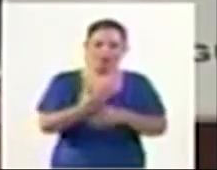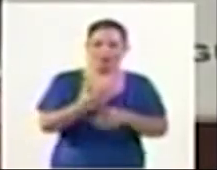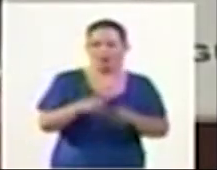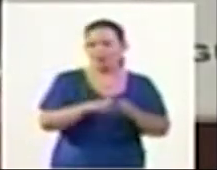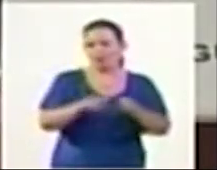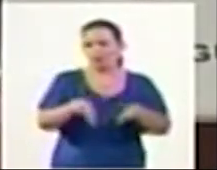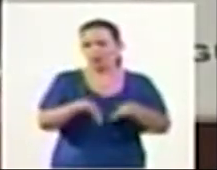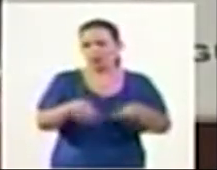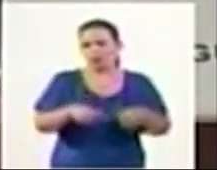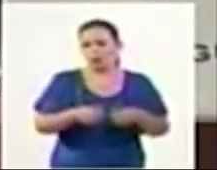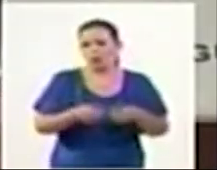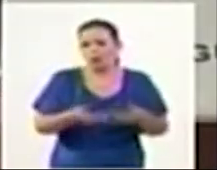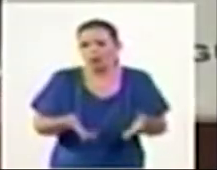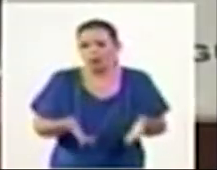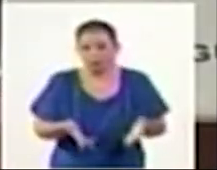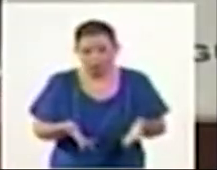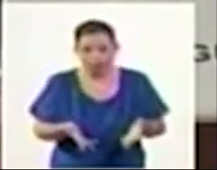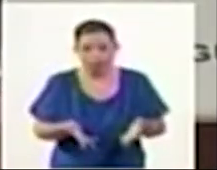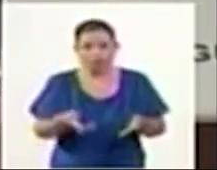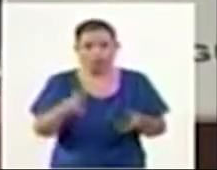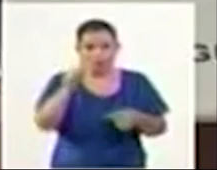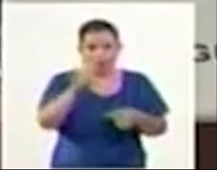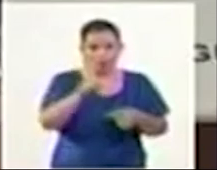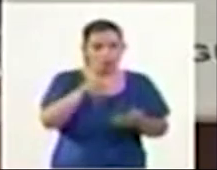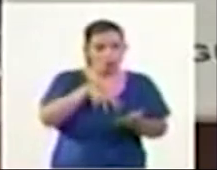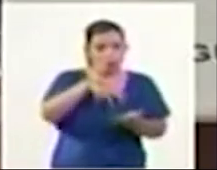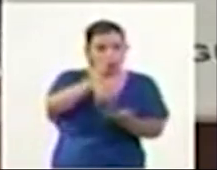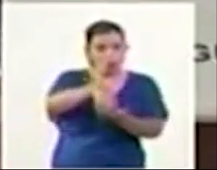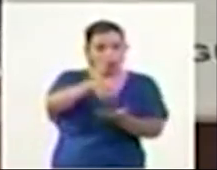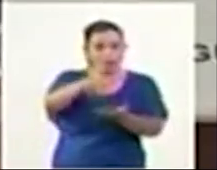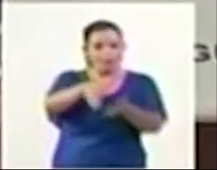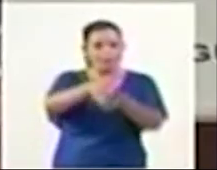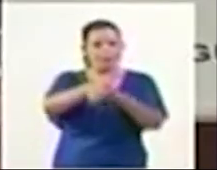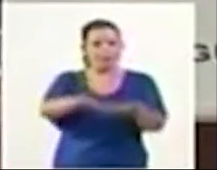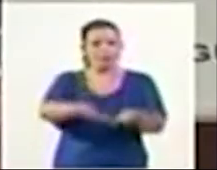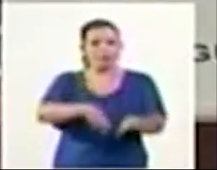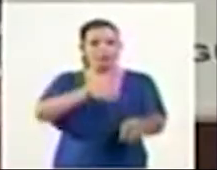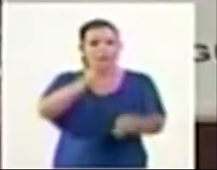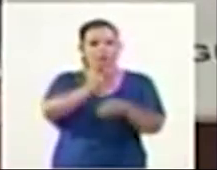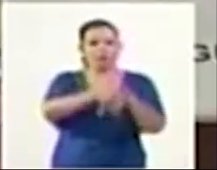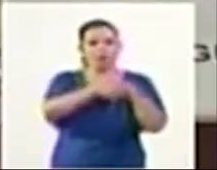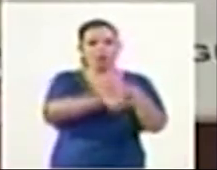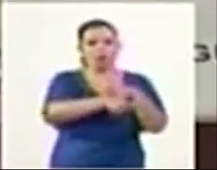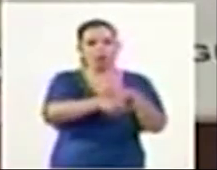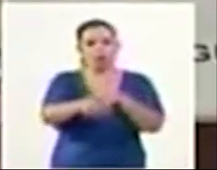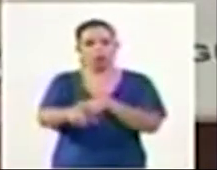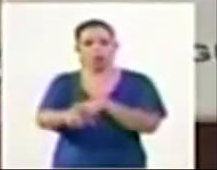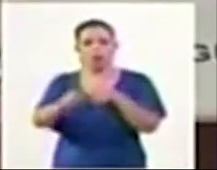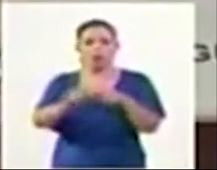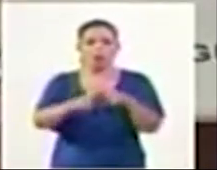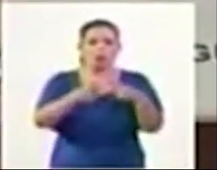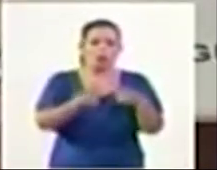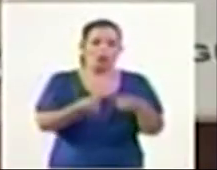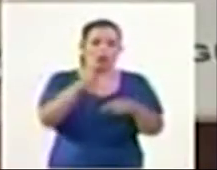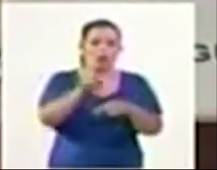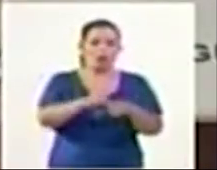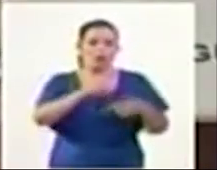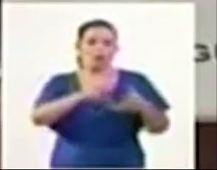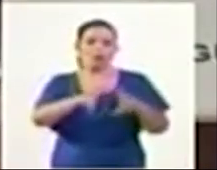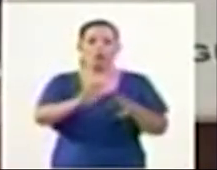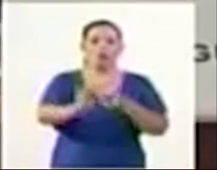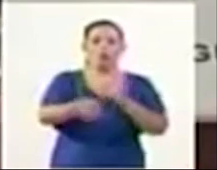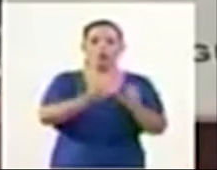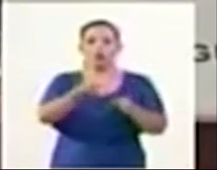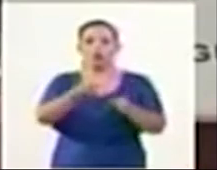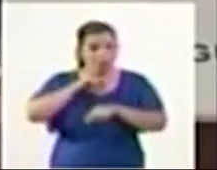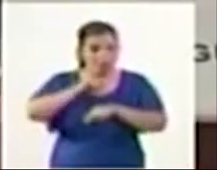Una zona de contención que amortiguaba la emigración de África